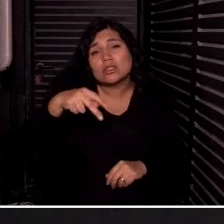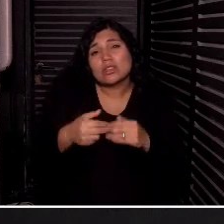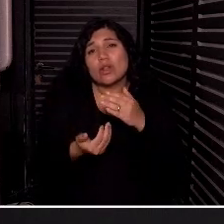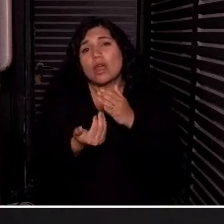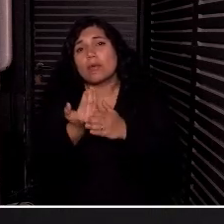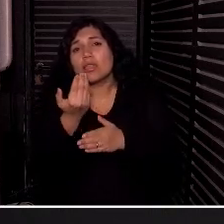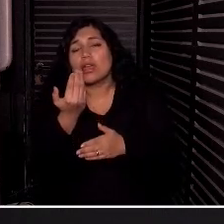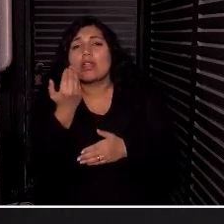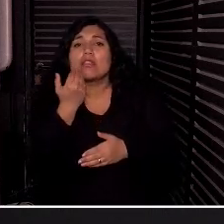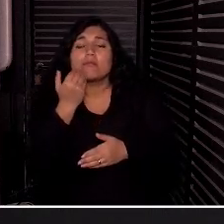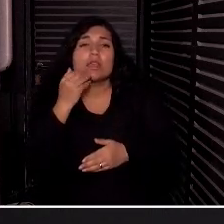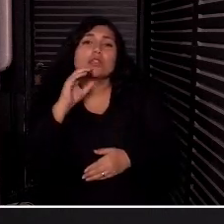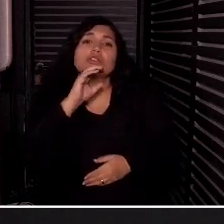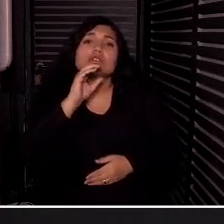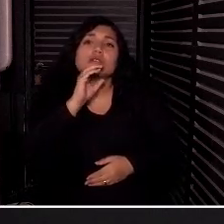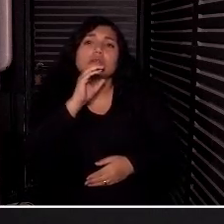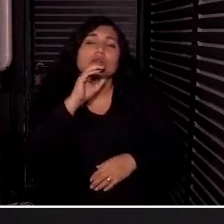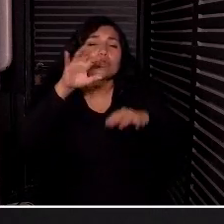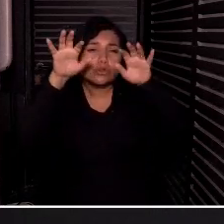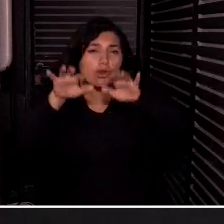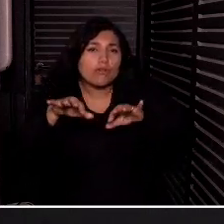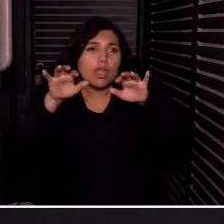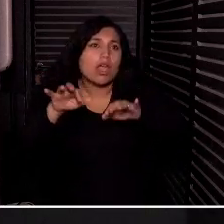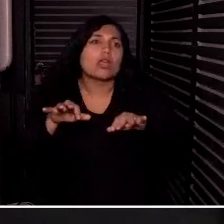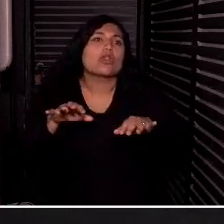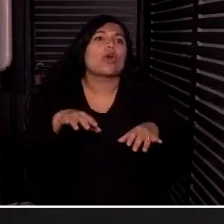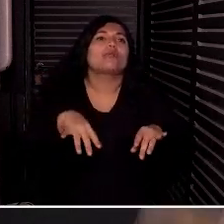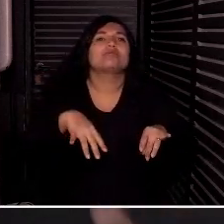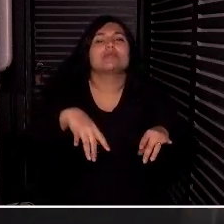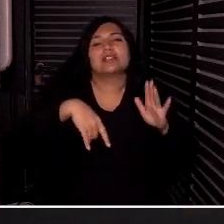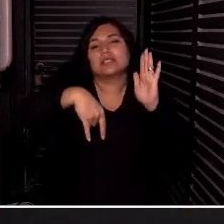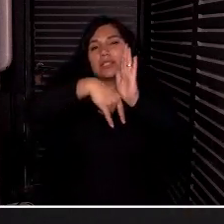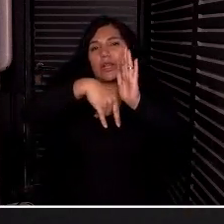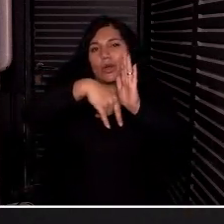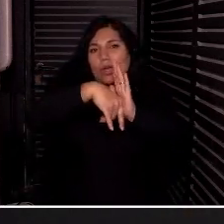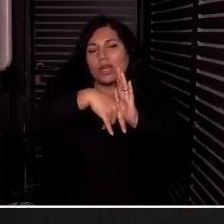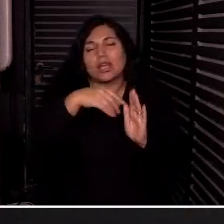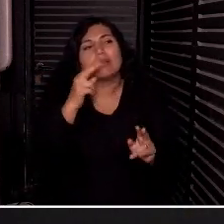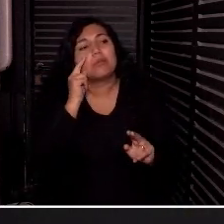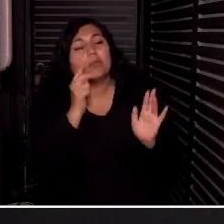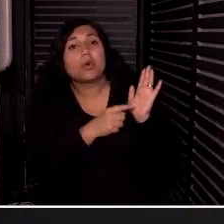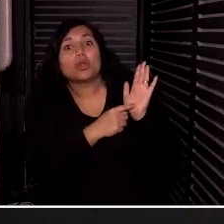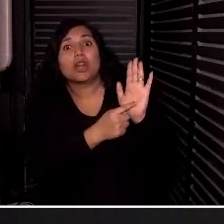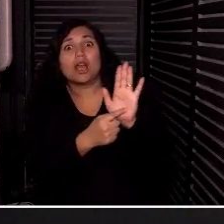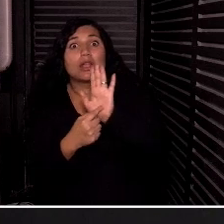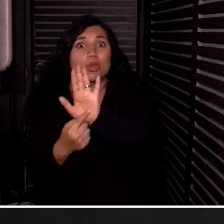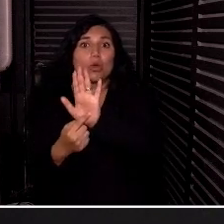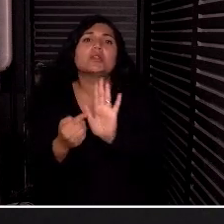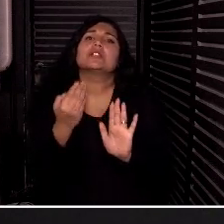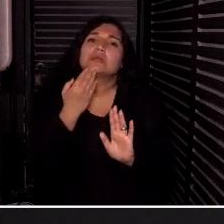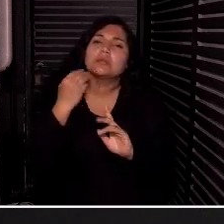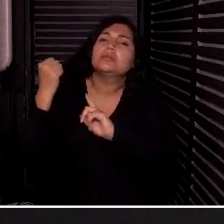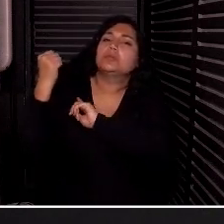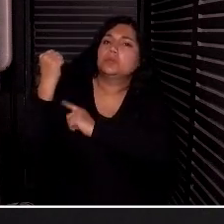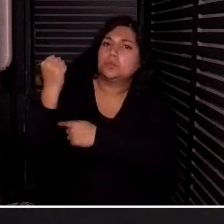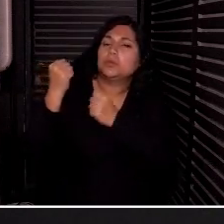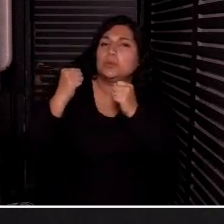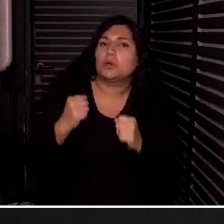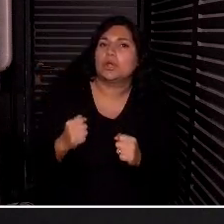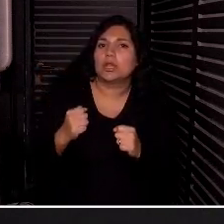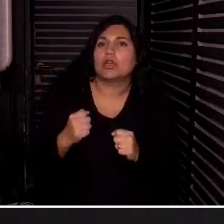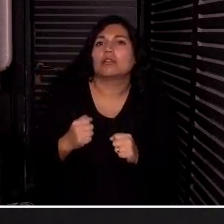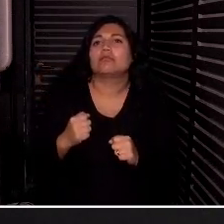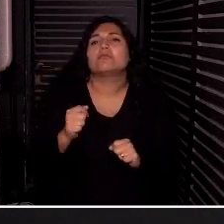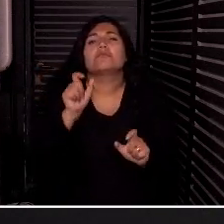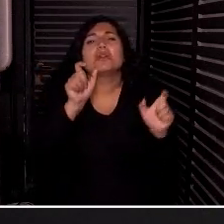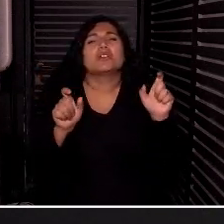en Concepción y están mostrando dalc y están mostrando zonas que no están también es poder a lo mejor sí van a castigar en rating porque a nadie